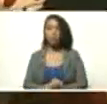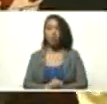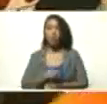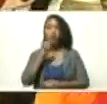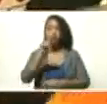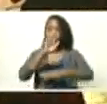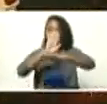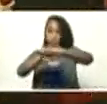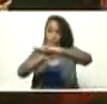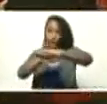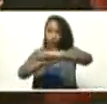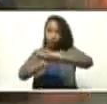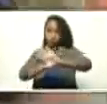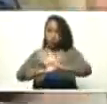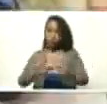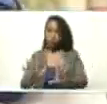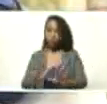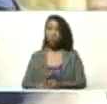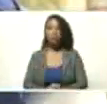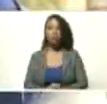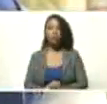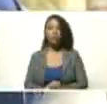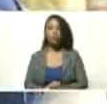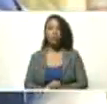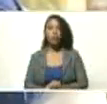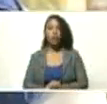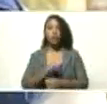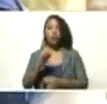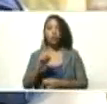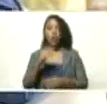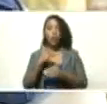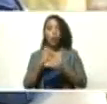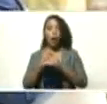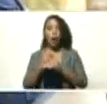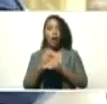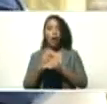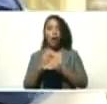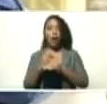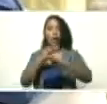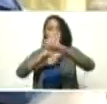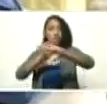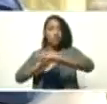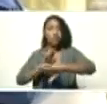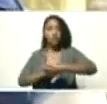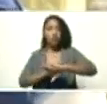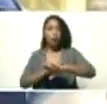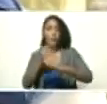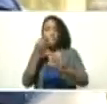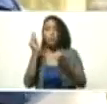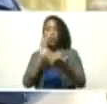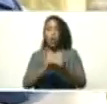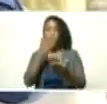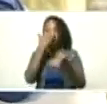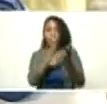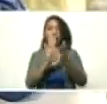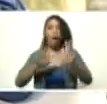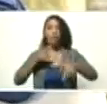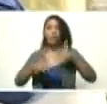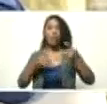exhortada. Casi exorcizada. Estás exhortada a ponerte al frente de las actividades